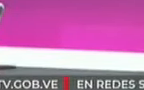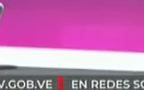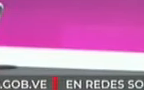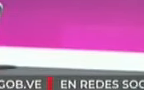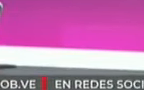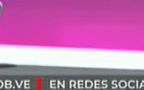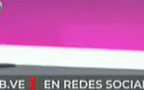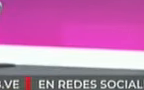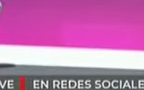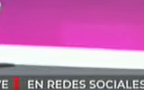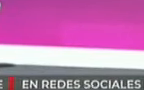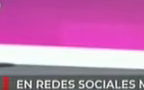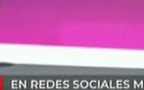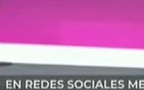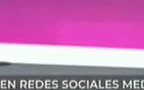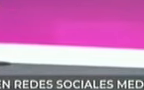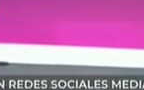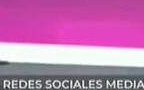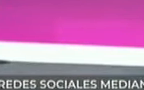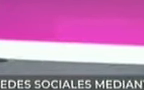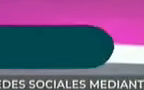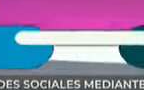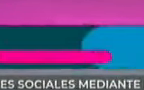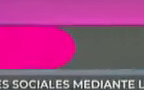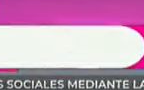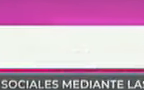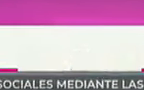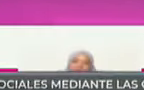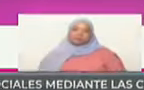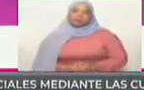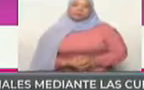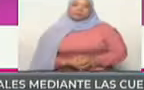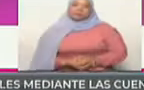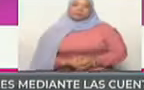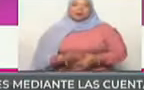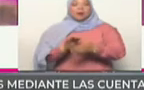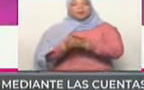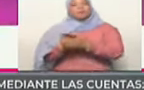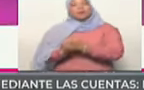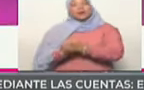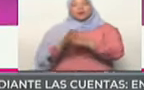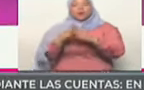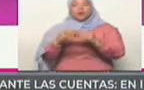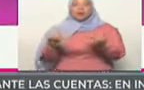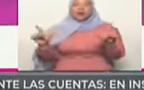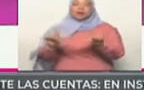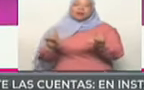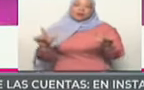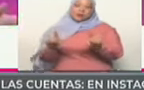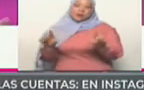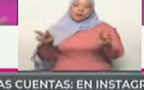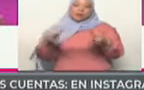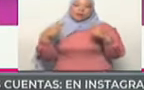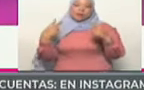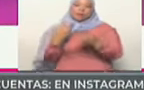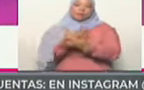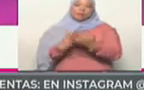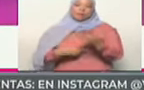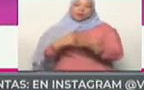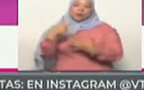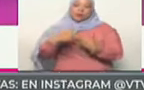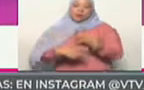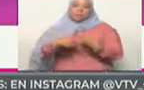Muy buenas noches, bienvenidos a Zona Digital, amigos de toda Venezuela, amigos de Comaduro Más. Presidente, muy buenas noches, ¿cómo está? Y bienvenido a la